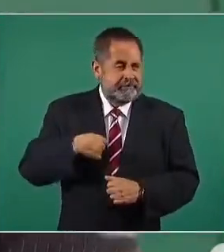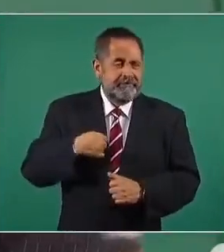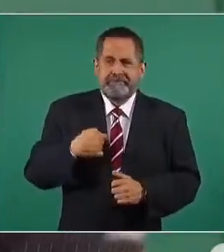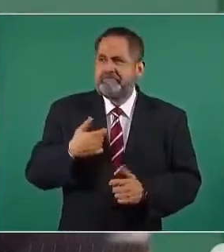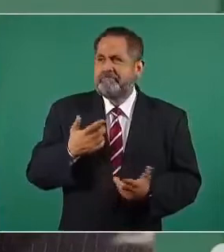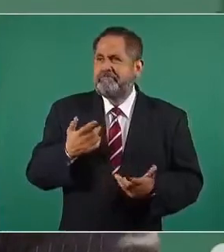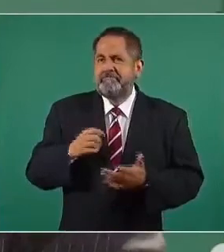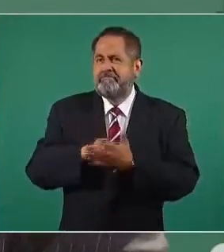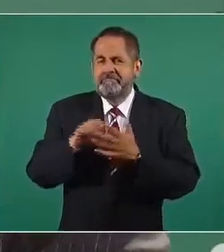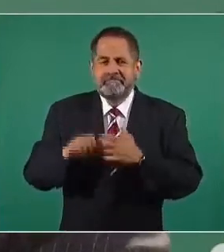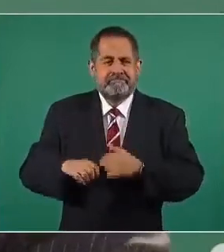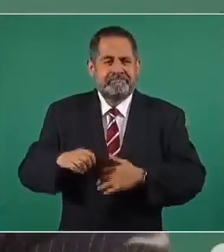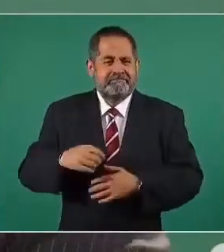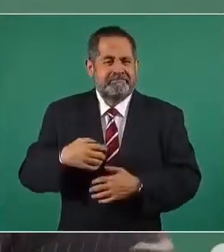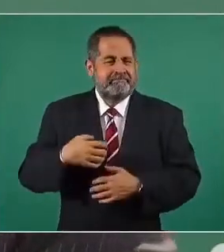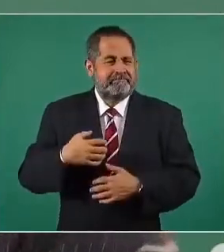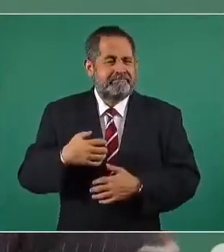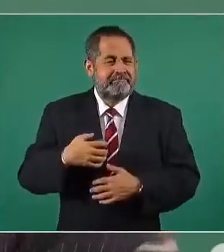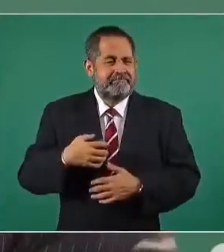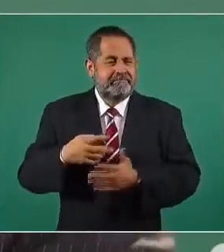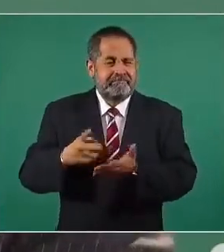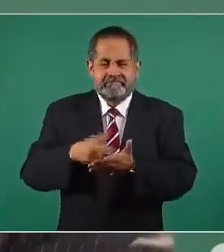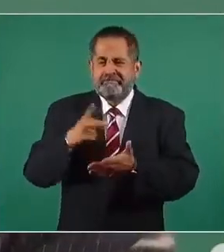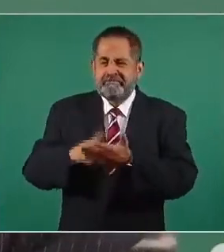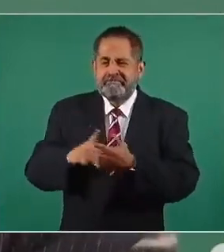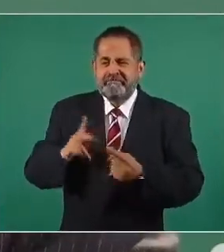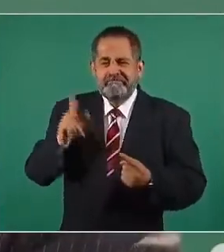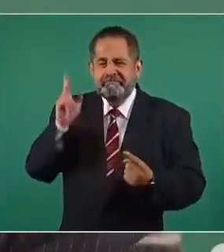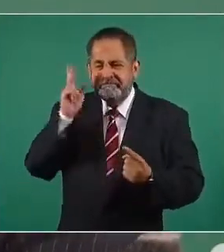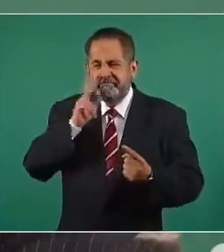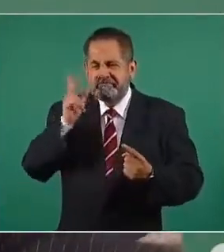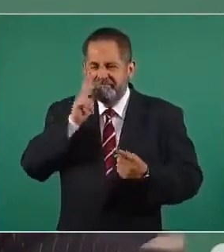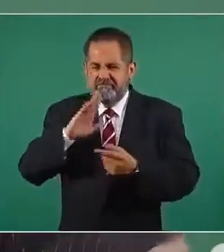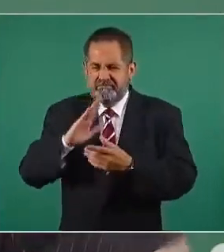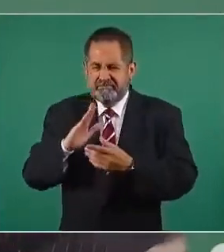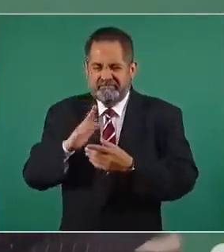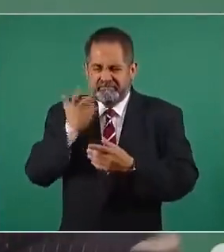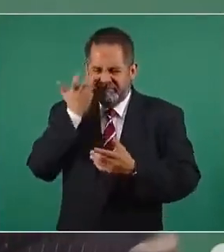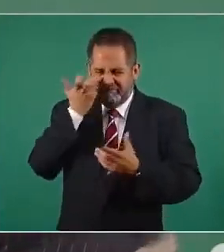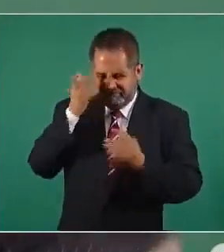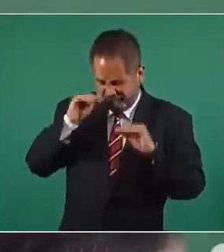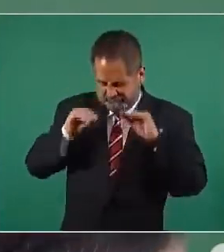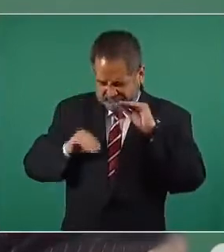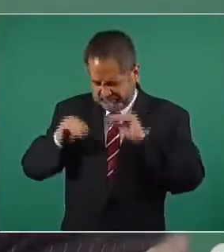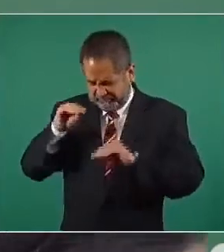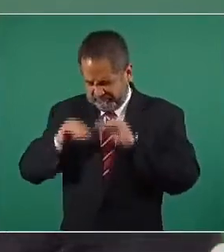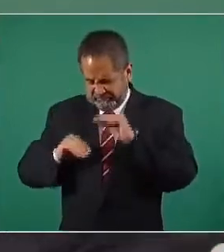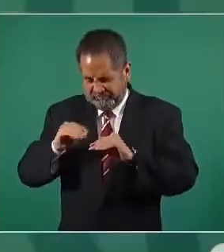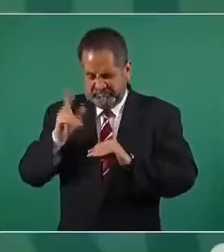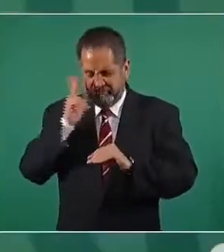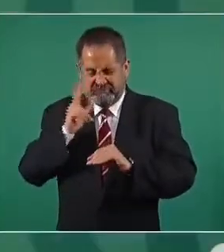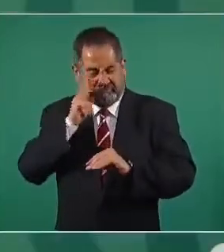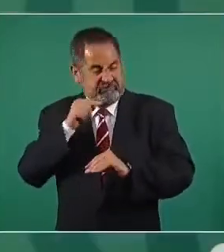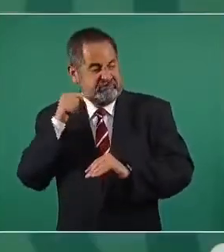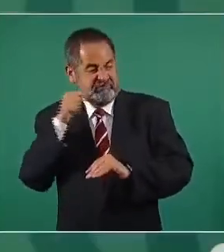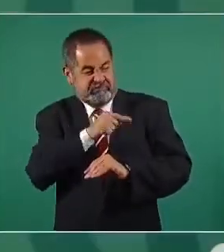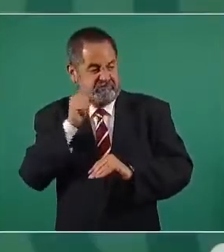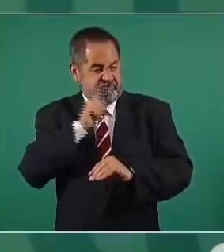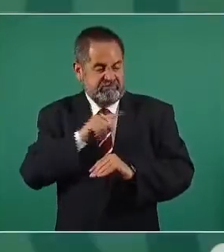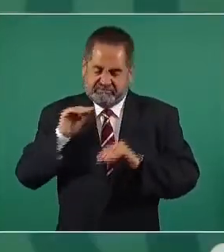presentando pruebas de otro tipo y